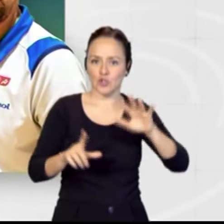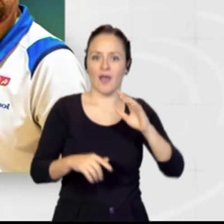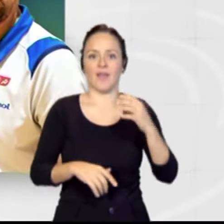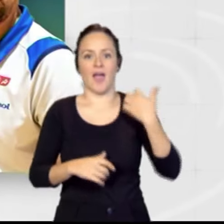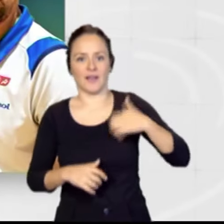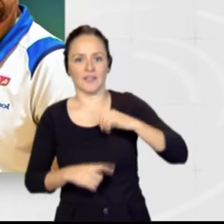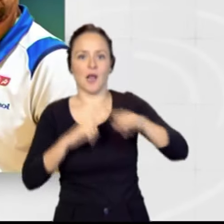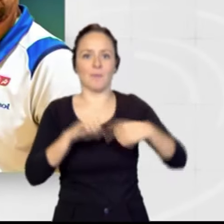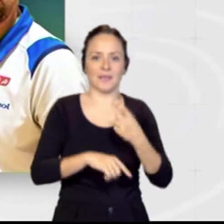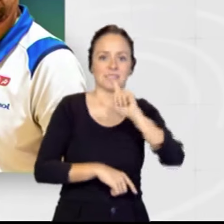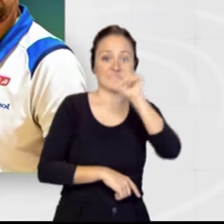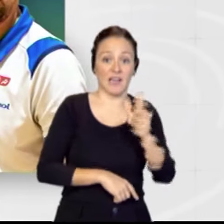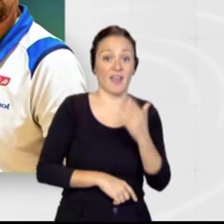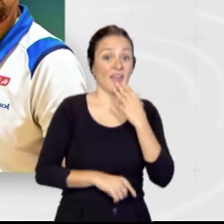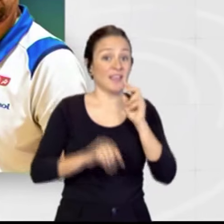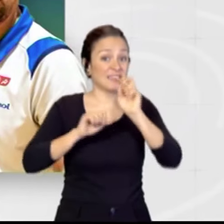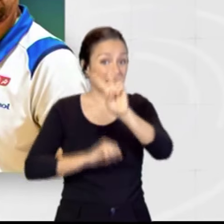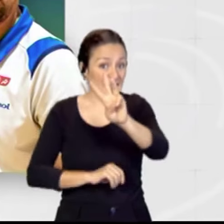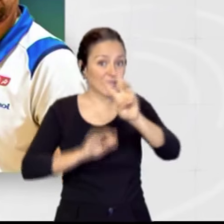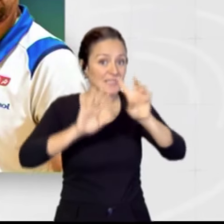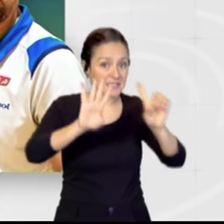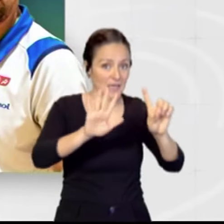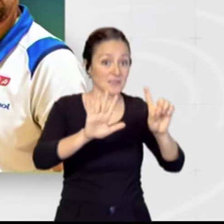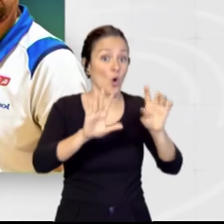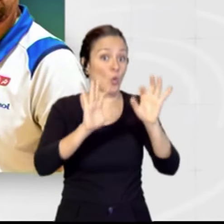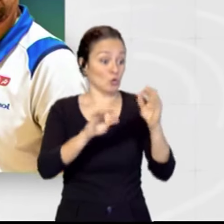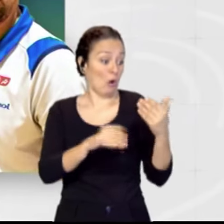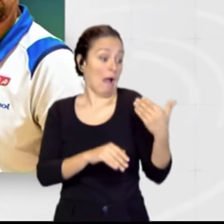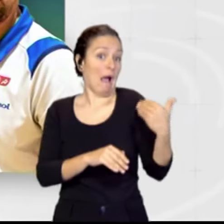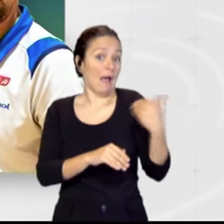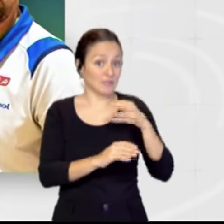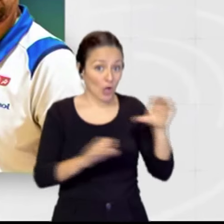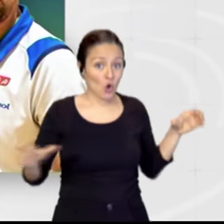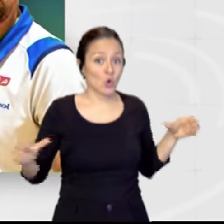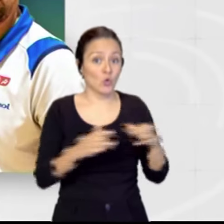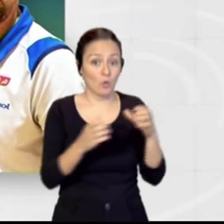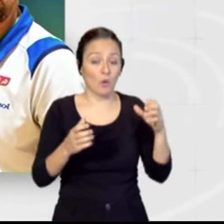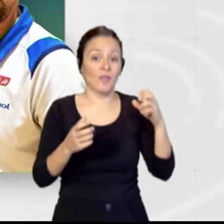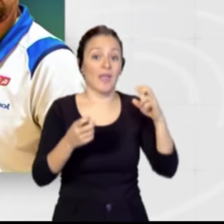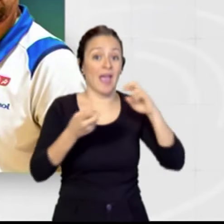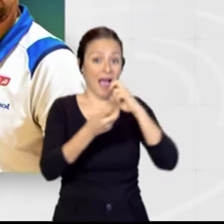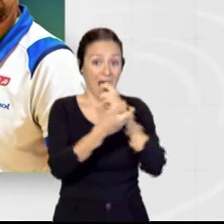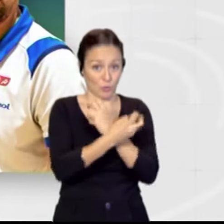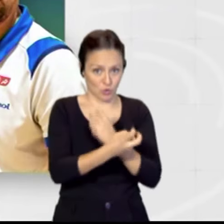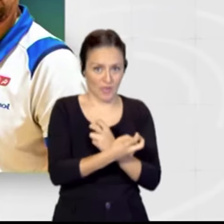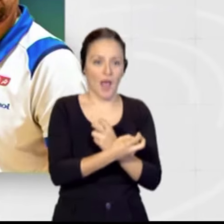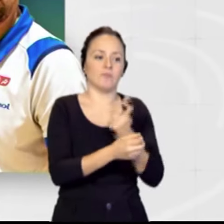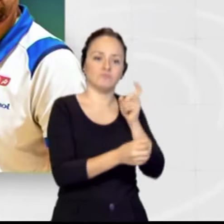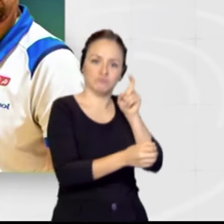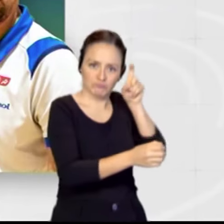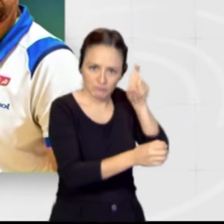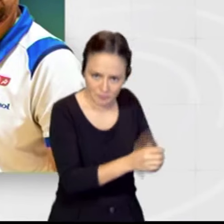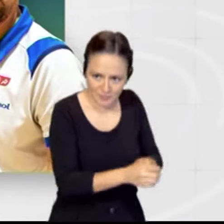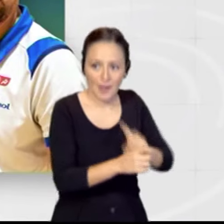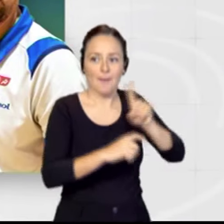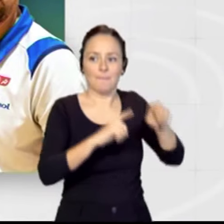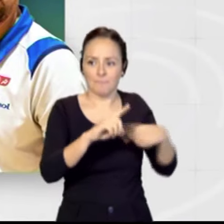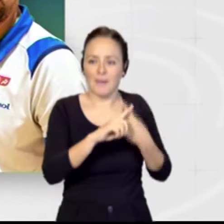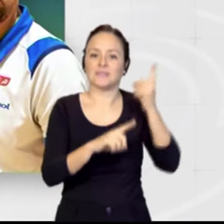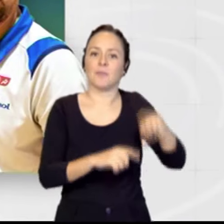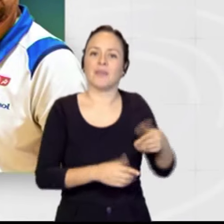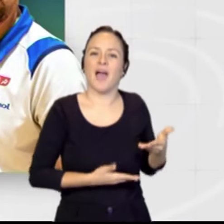36 años viene de estar al frente del overbank Steel volleys de Australia de Austria perdón y al mismo tiempo es ayudante